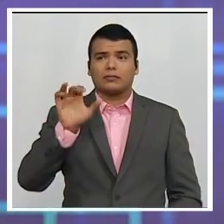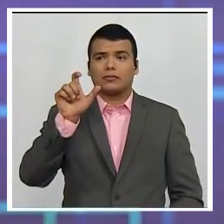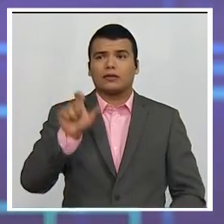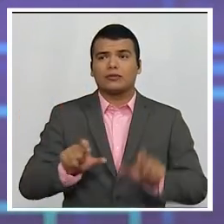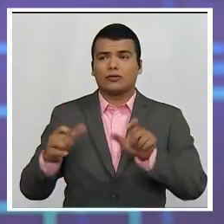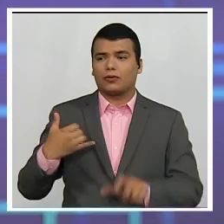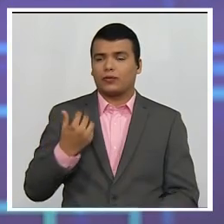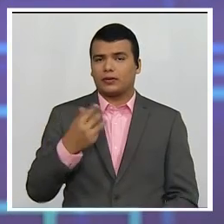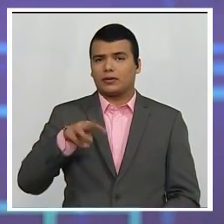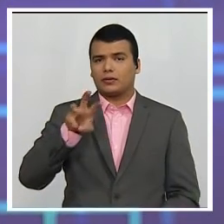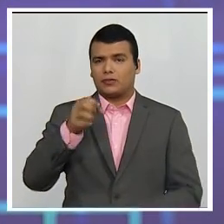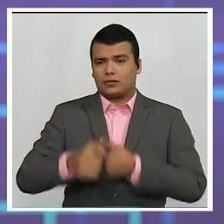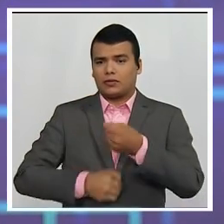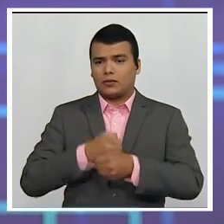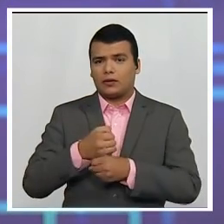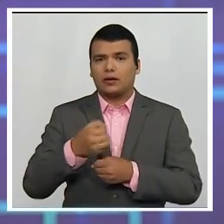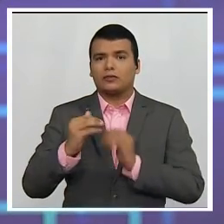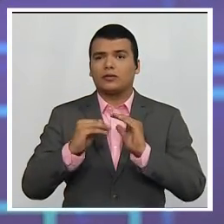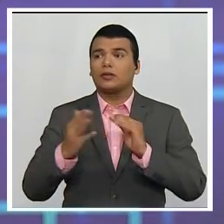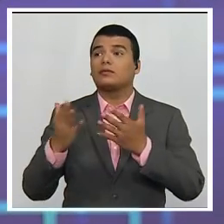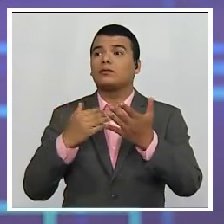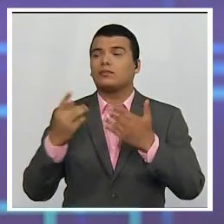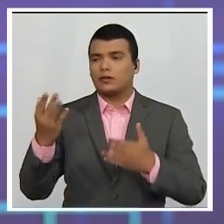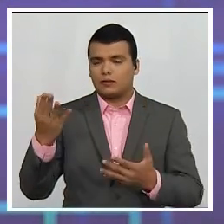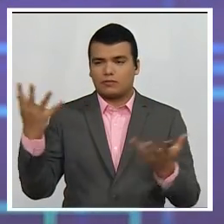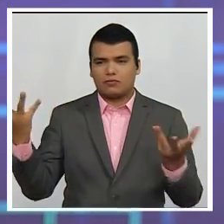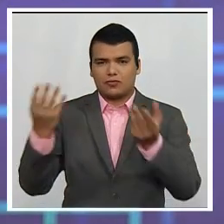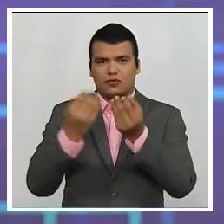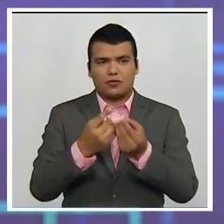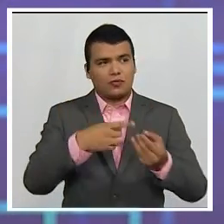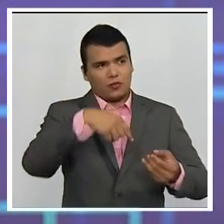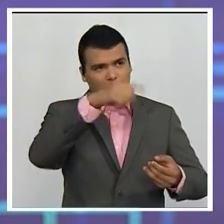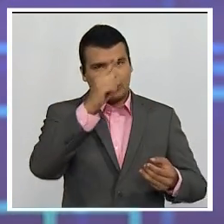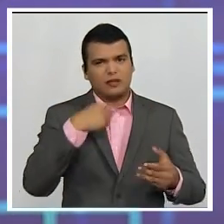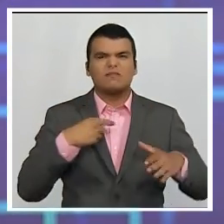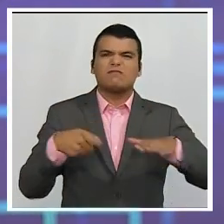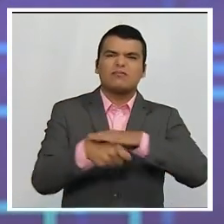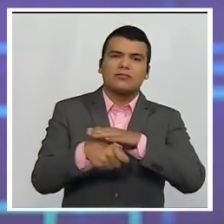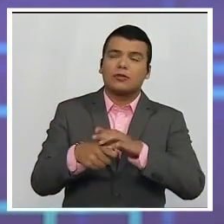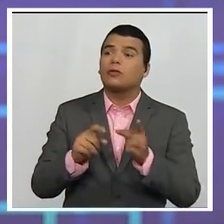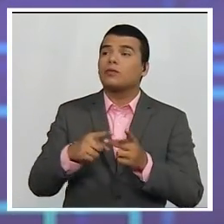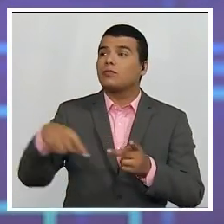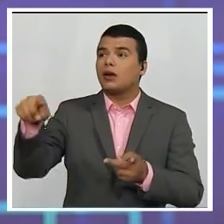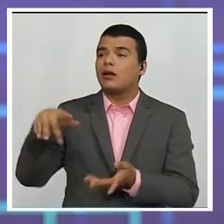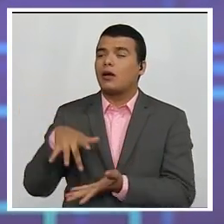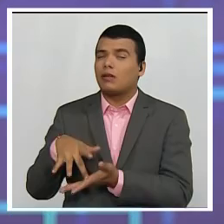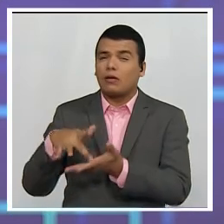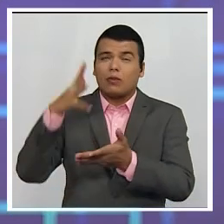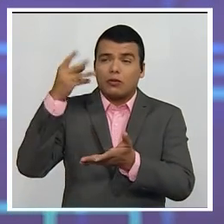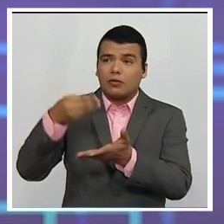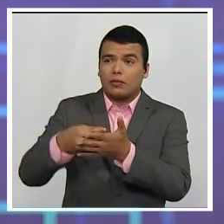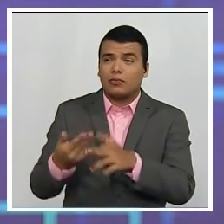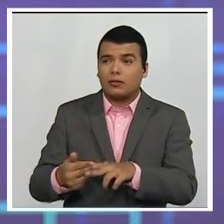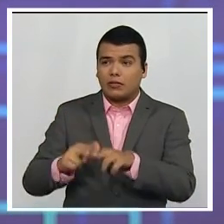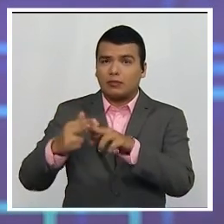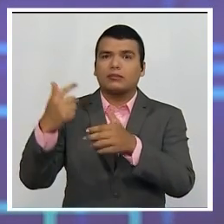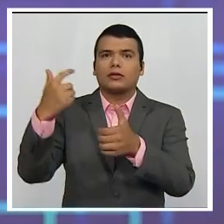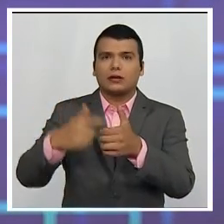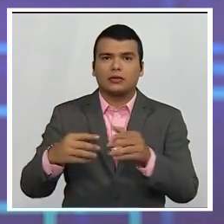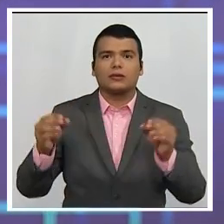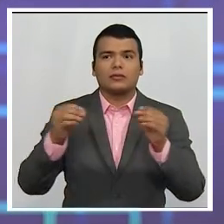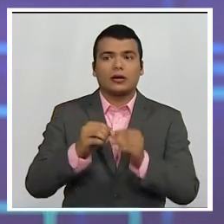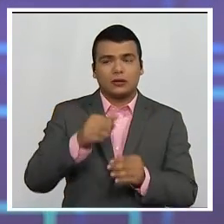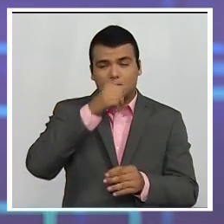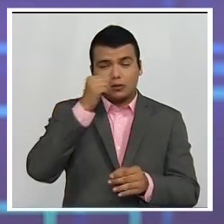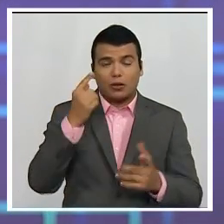como sicarios cobradores gota a gota y a punta de droga nos mantienen en la delincuencia telepacífico noticias entró a una de estas organizaciones y con el